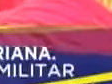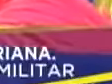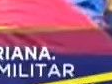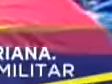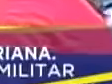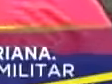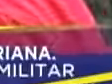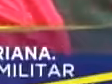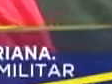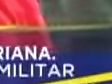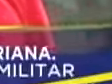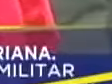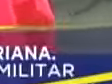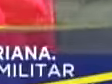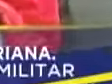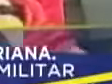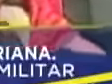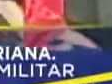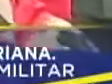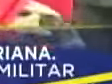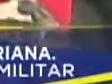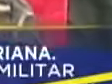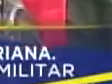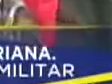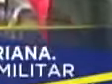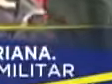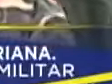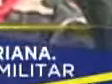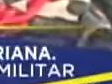los combatientes del 4 de febrero,